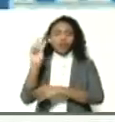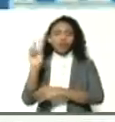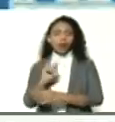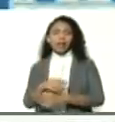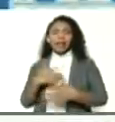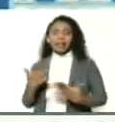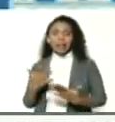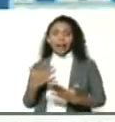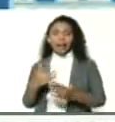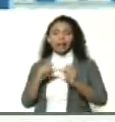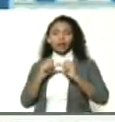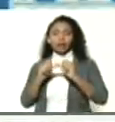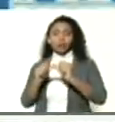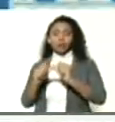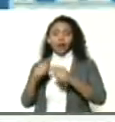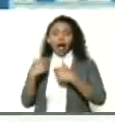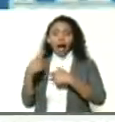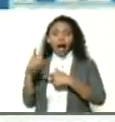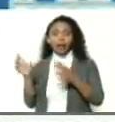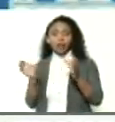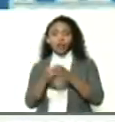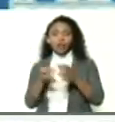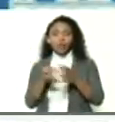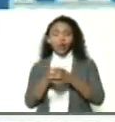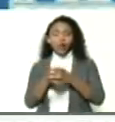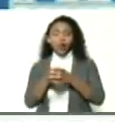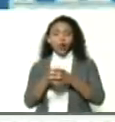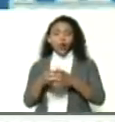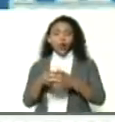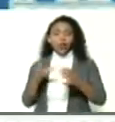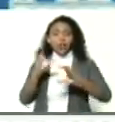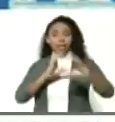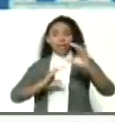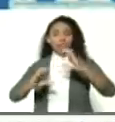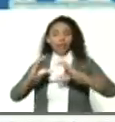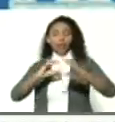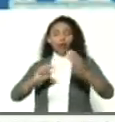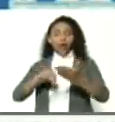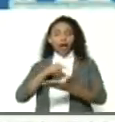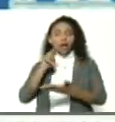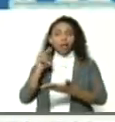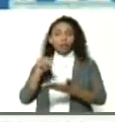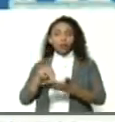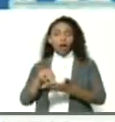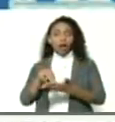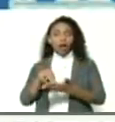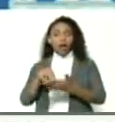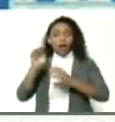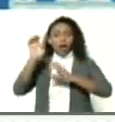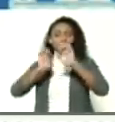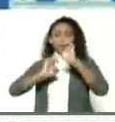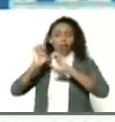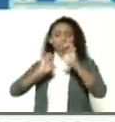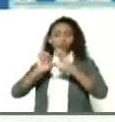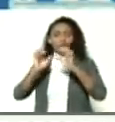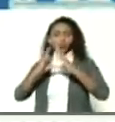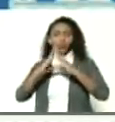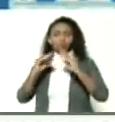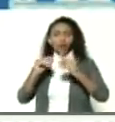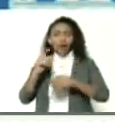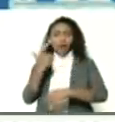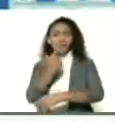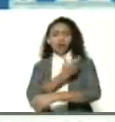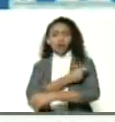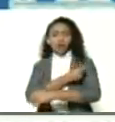que permanentemente está su comité científico nacional evaluando todas las vacunas.